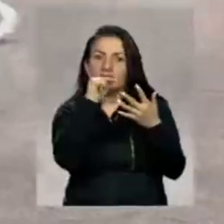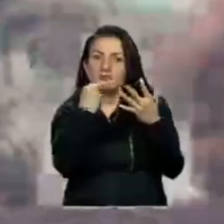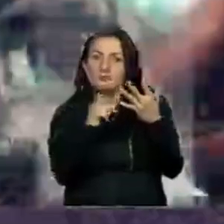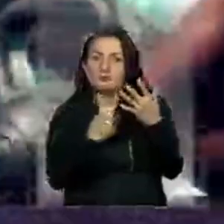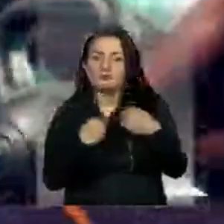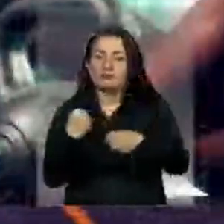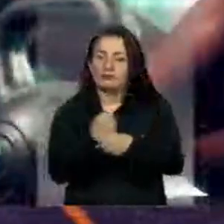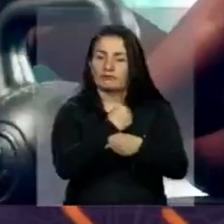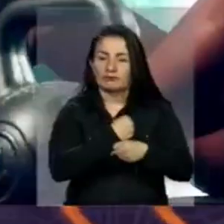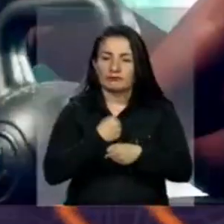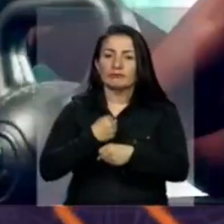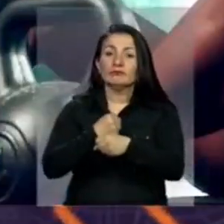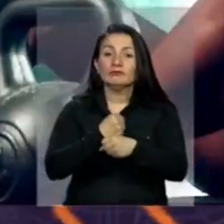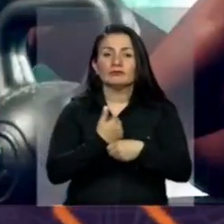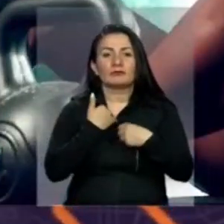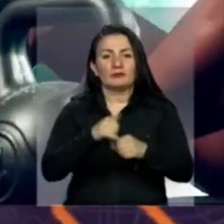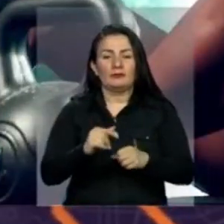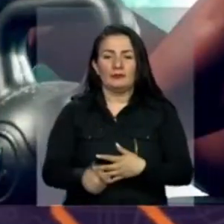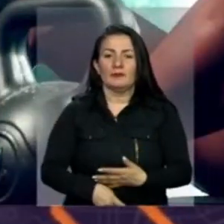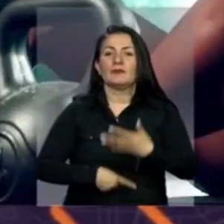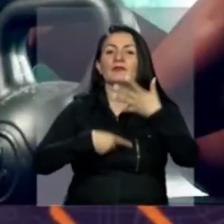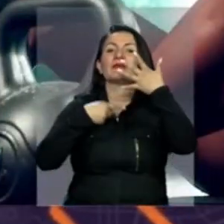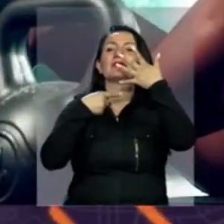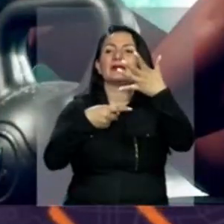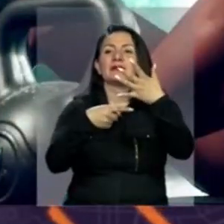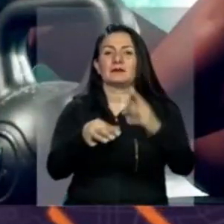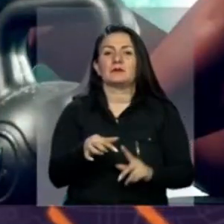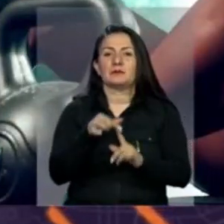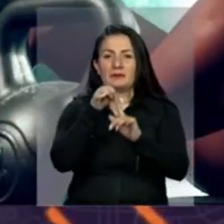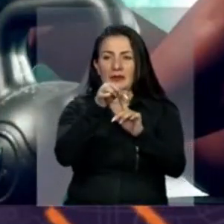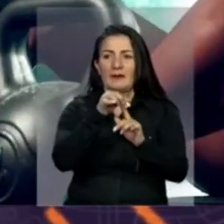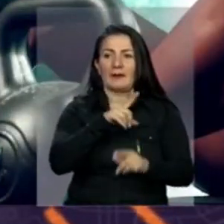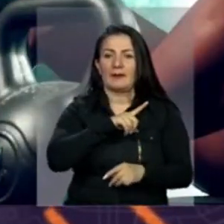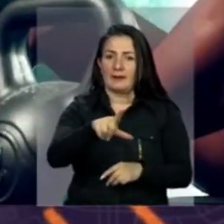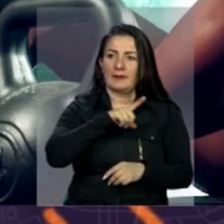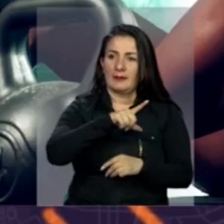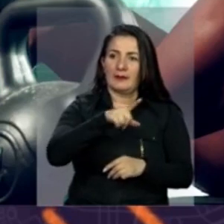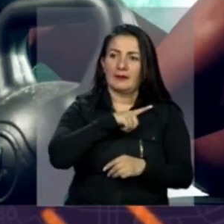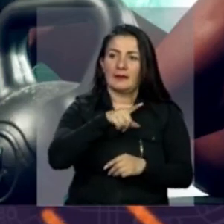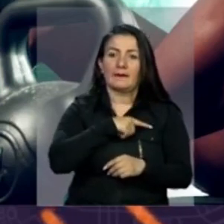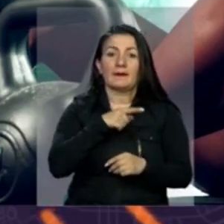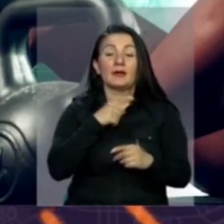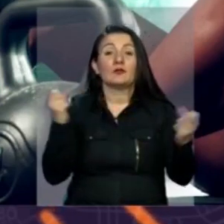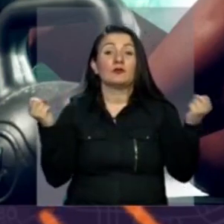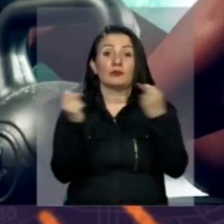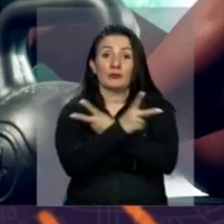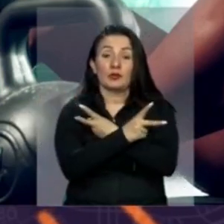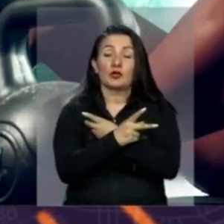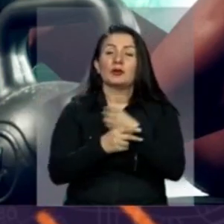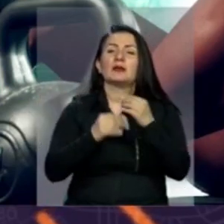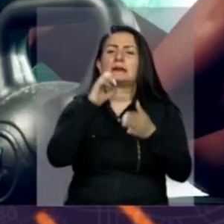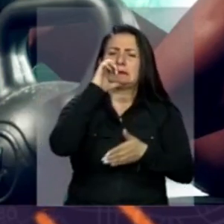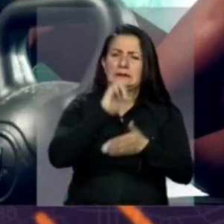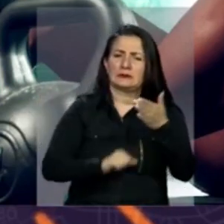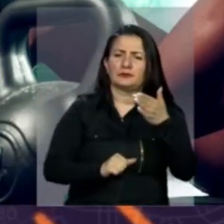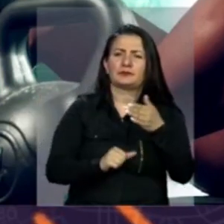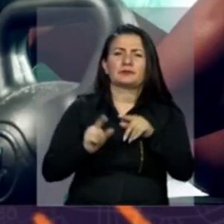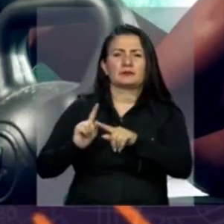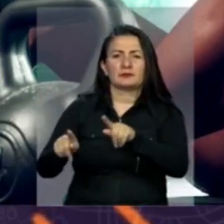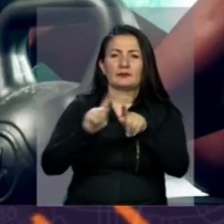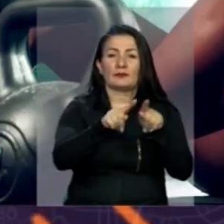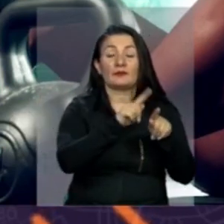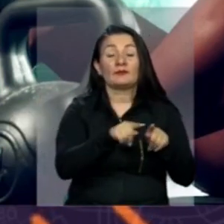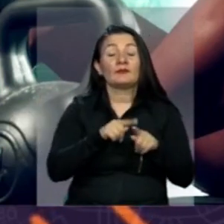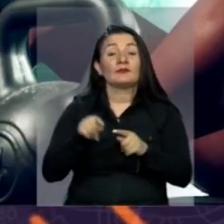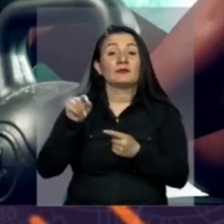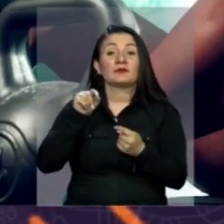el trabajo a realizar y que se enmarca en seis puntos específicos: el liderazgo, enfrentar la violencia de género, reducir las diferencias en